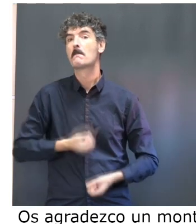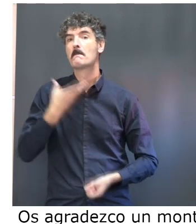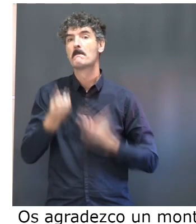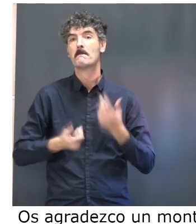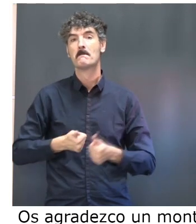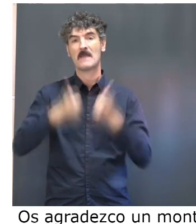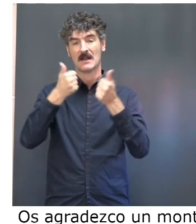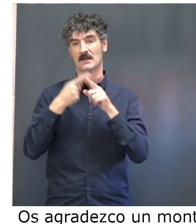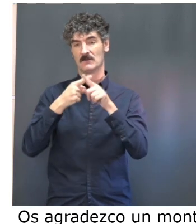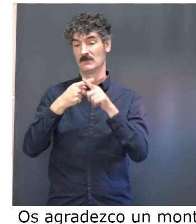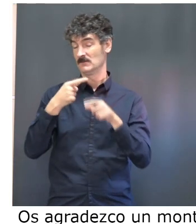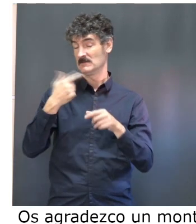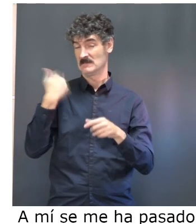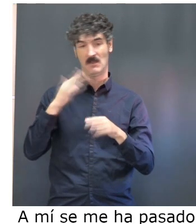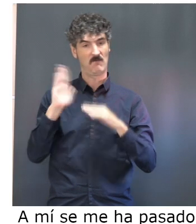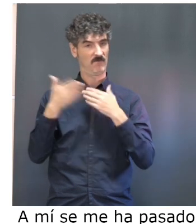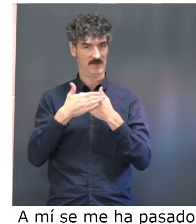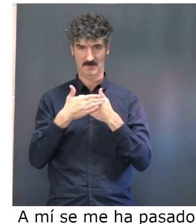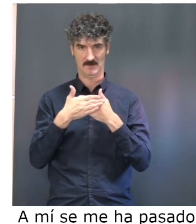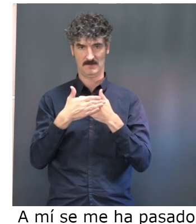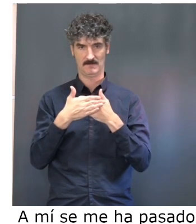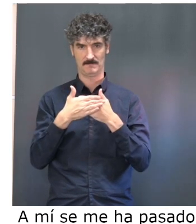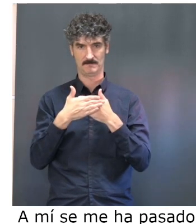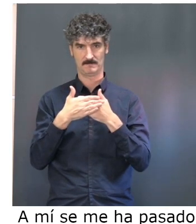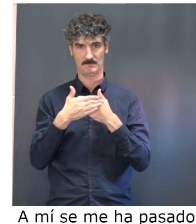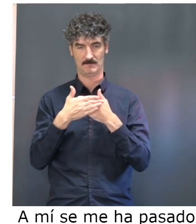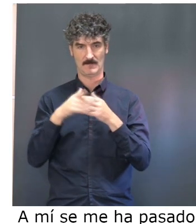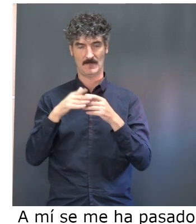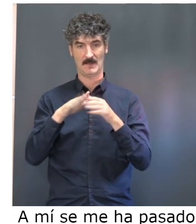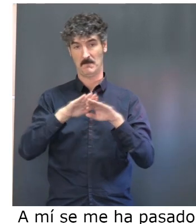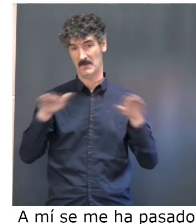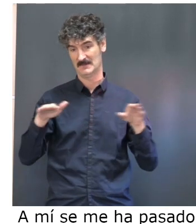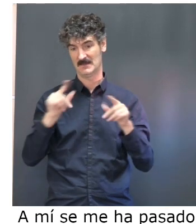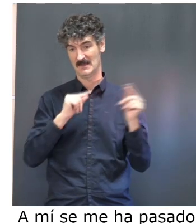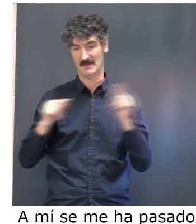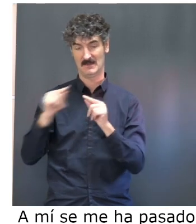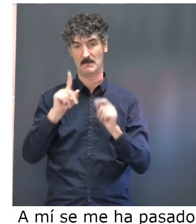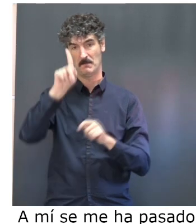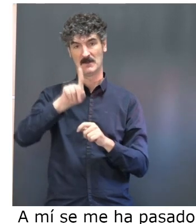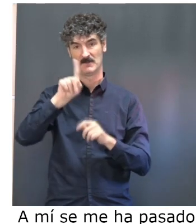que quiera compartir, si no, pues damos por cerrada la mesa de hoy, de la primera mesa,